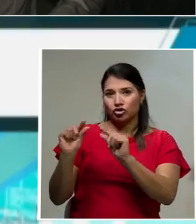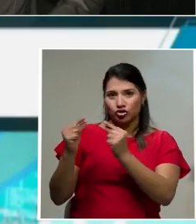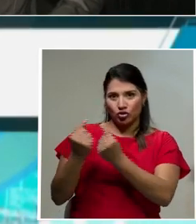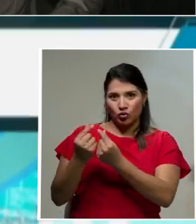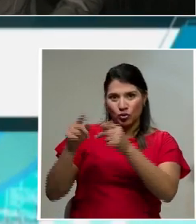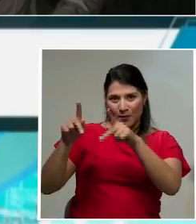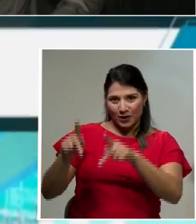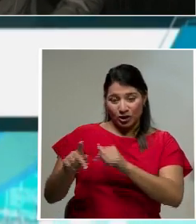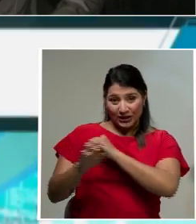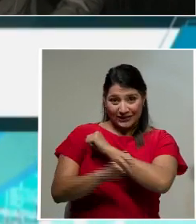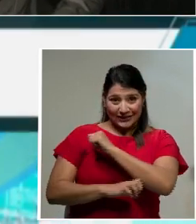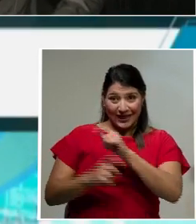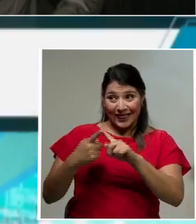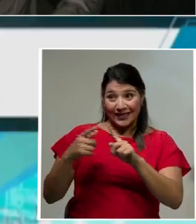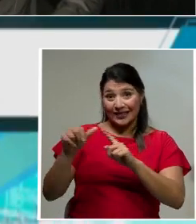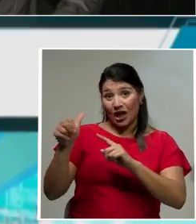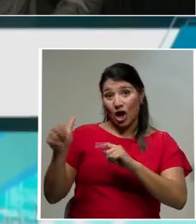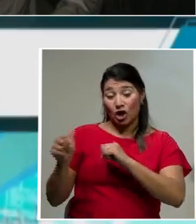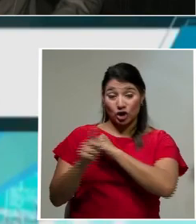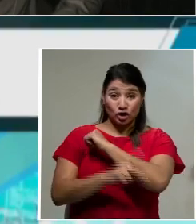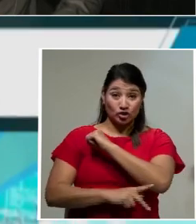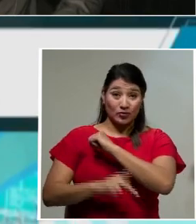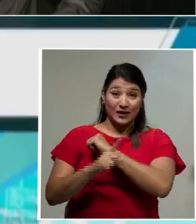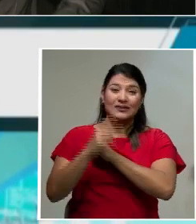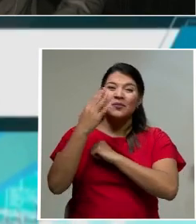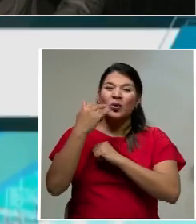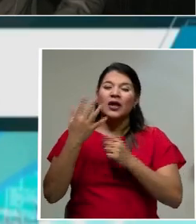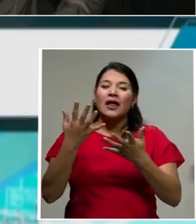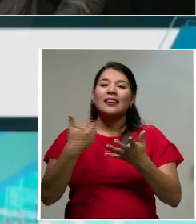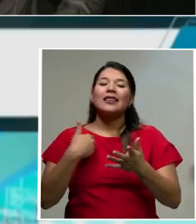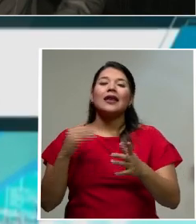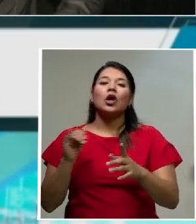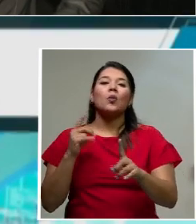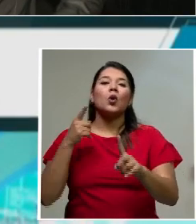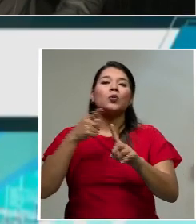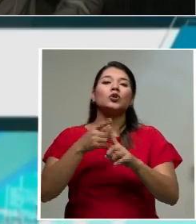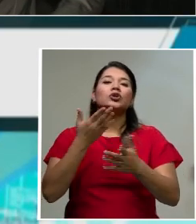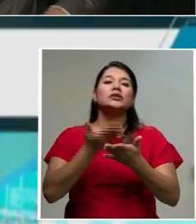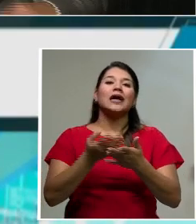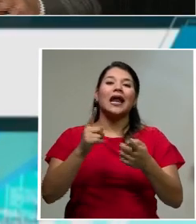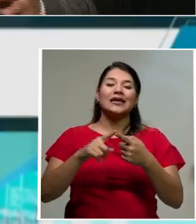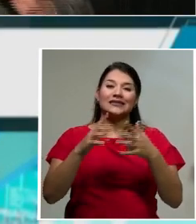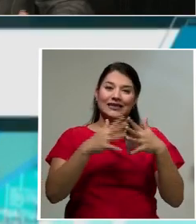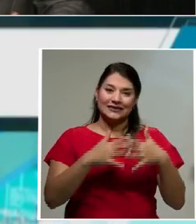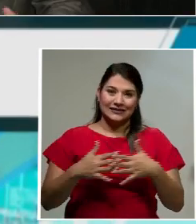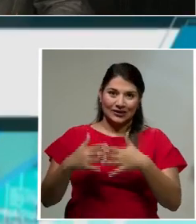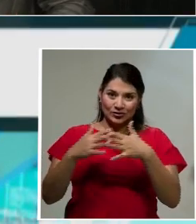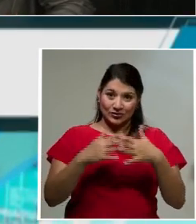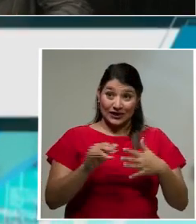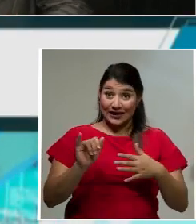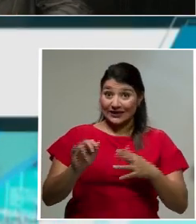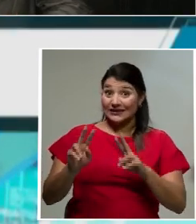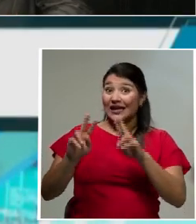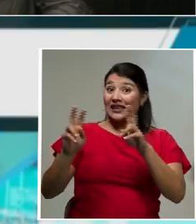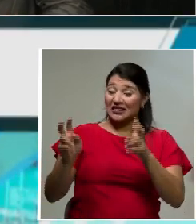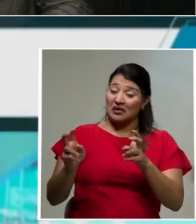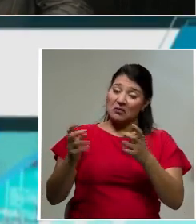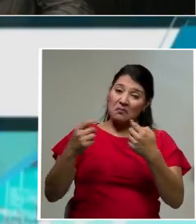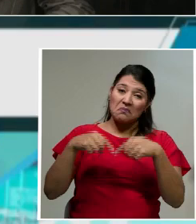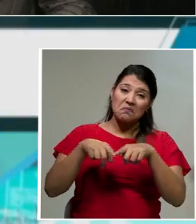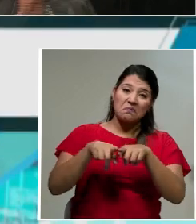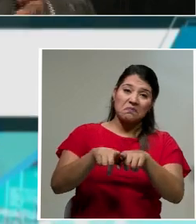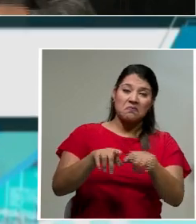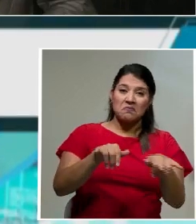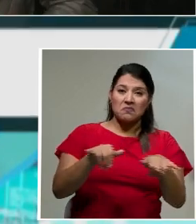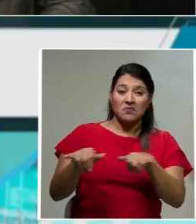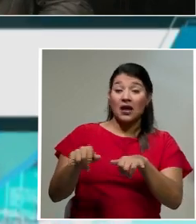por ejemplo, del sur del continente buscando llegar hacia el norte, específicamente a los Estados Unidos, que ese es otro tema paralelo en el tema de